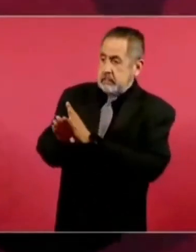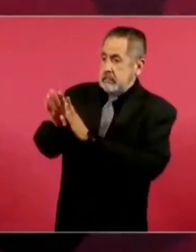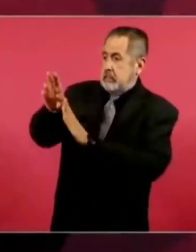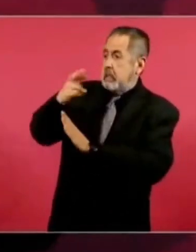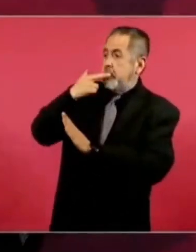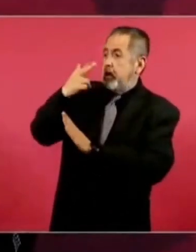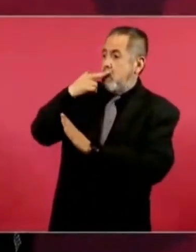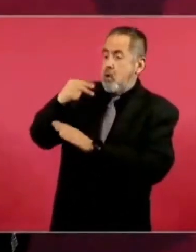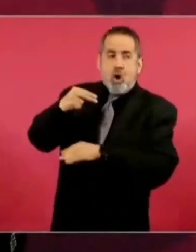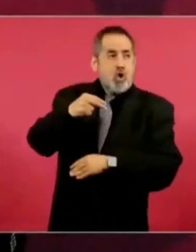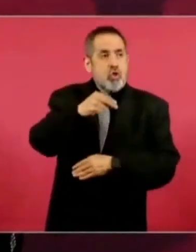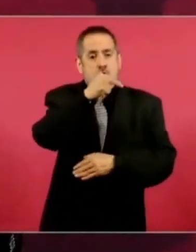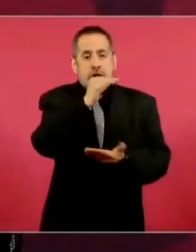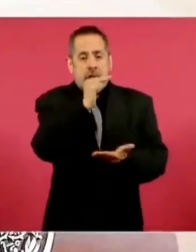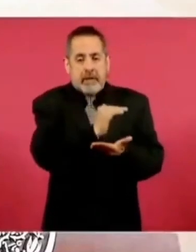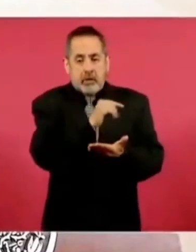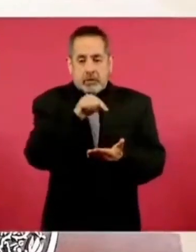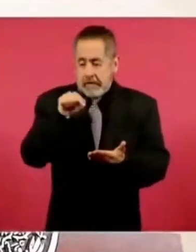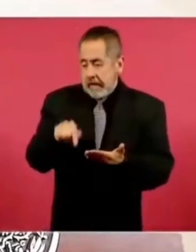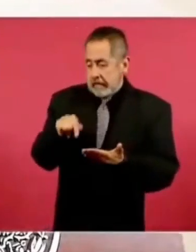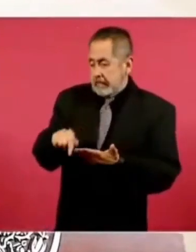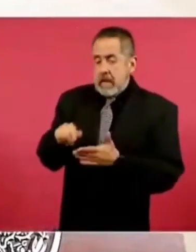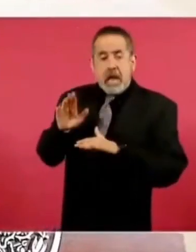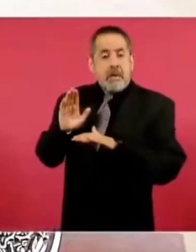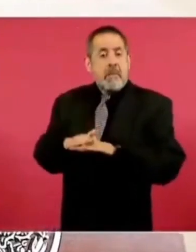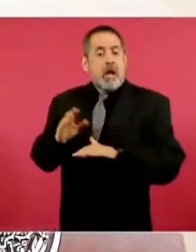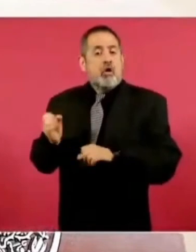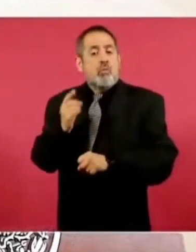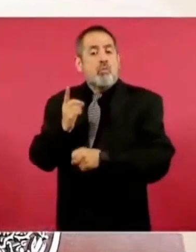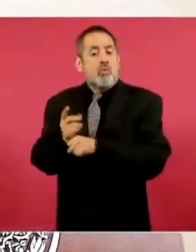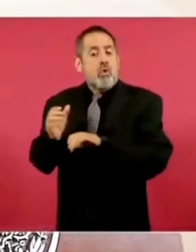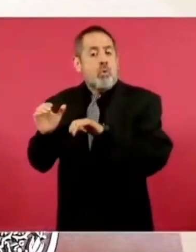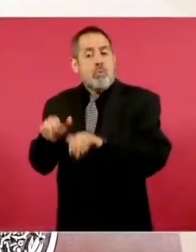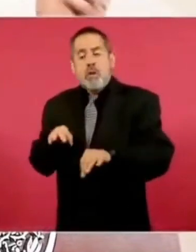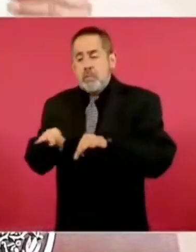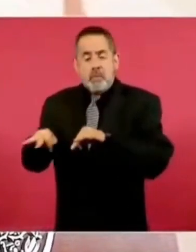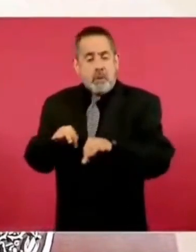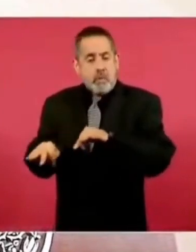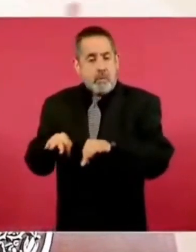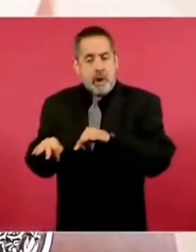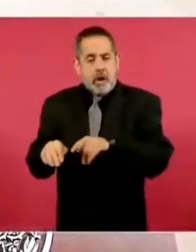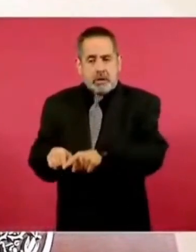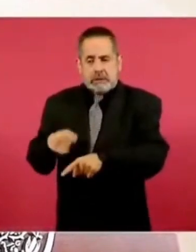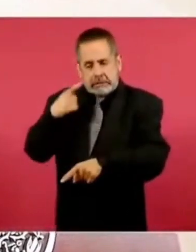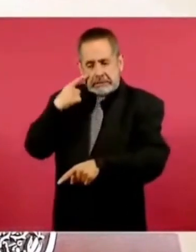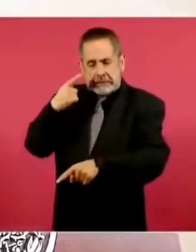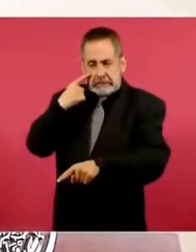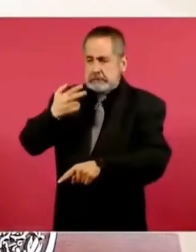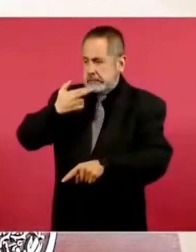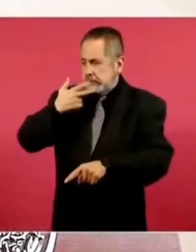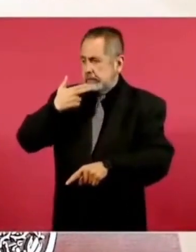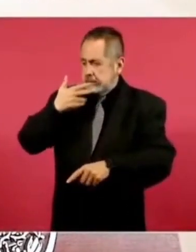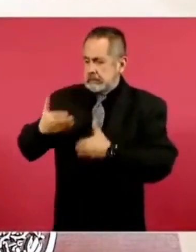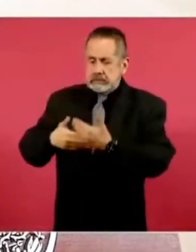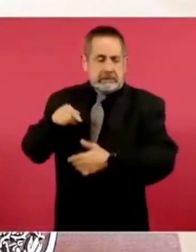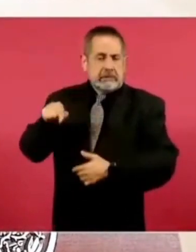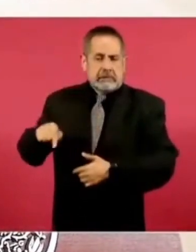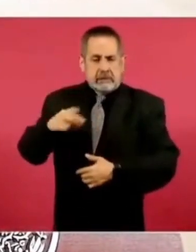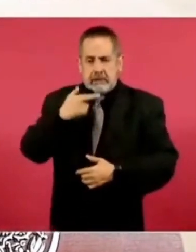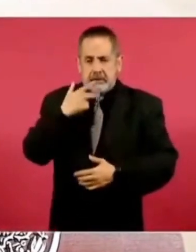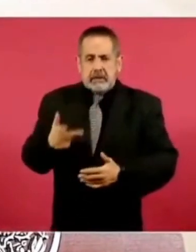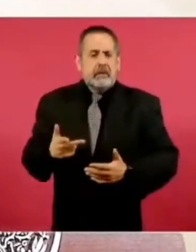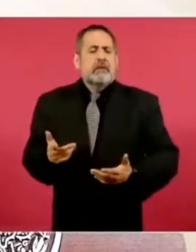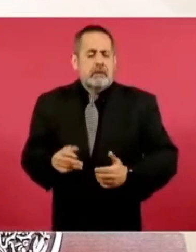significa que hay más oportunidades de empleo. Y siempre van a haber más oportunidades de empleo. Lo que